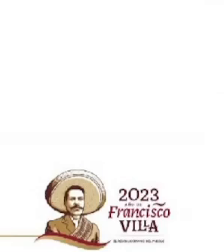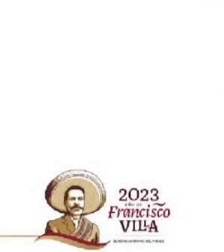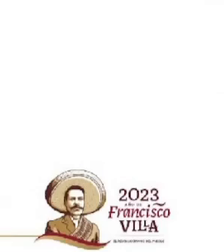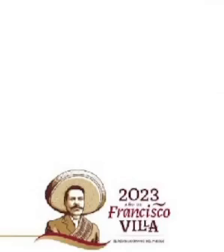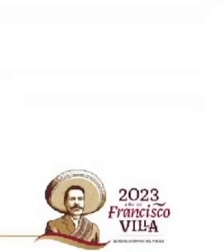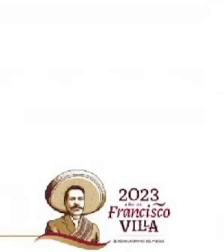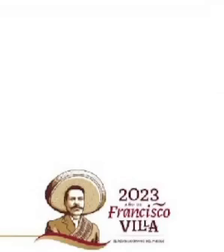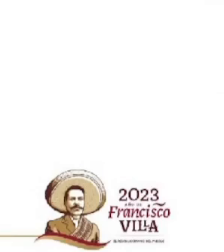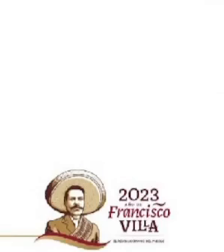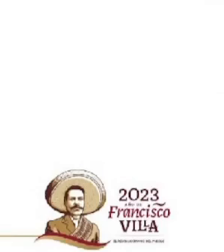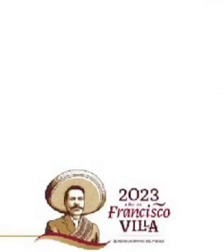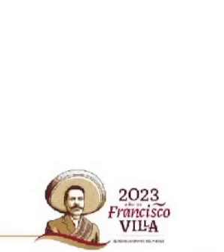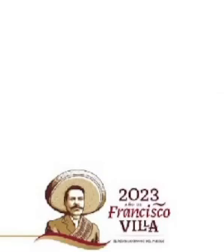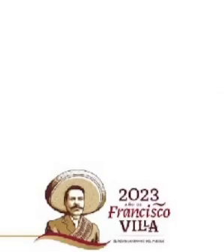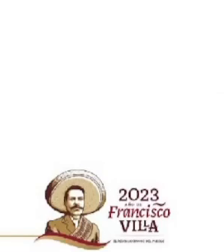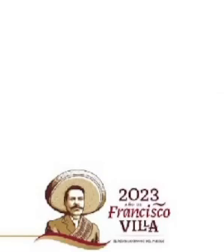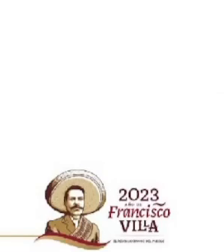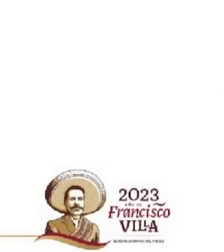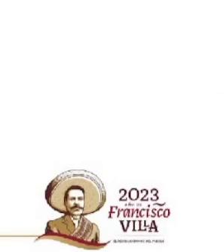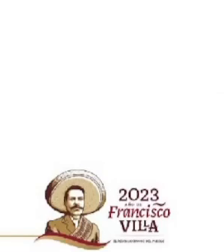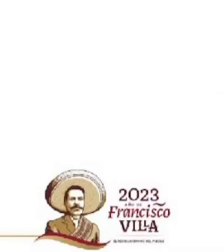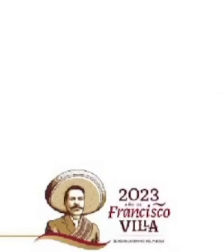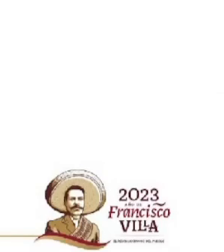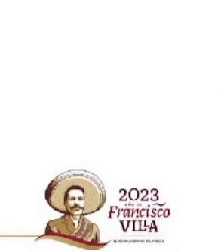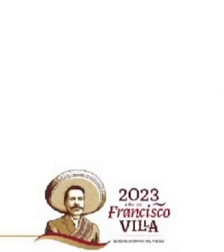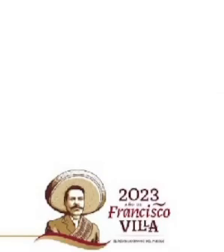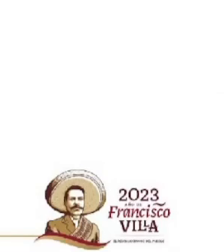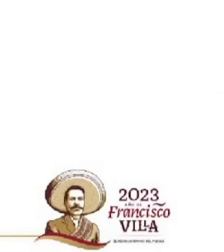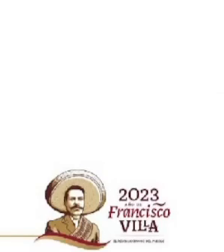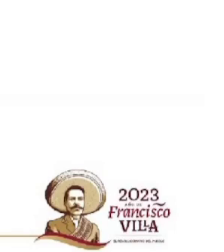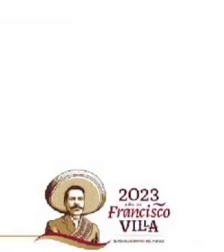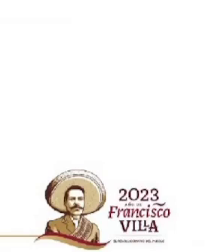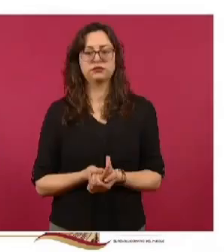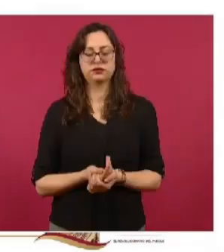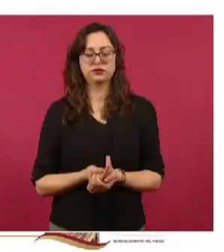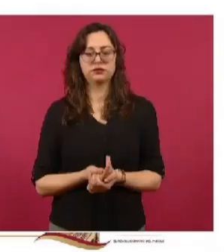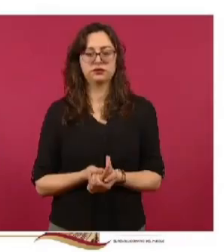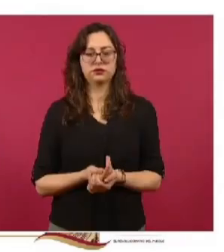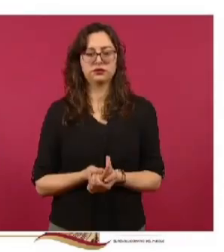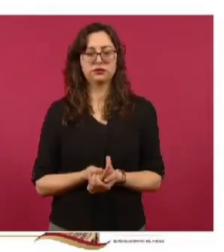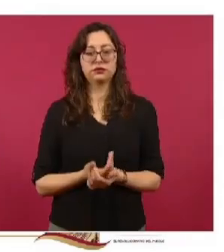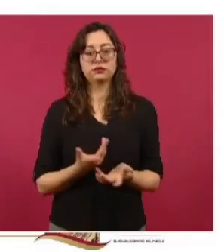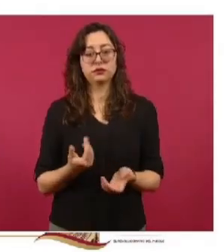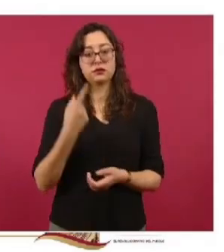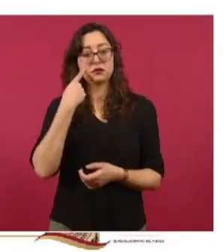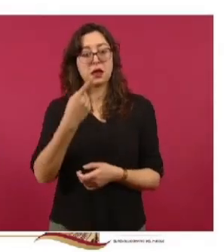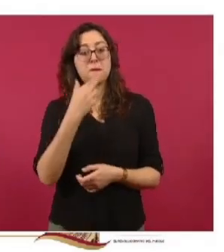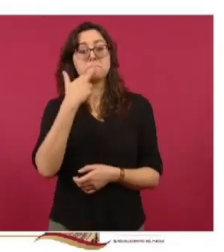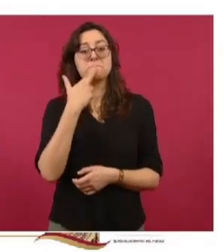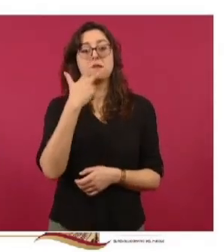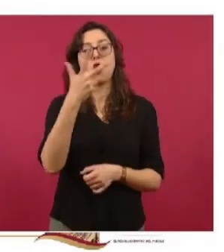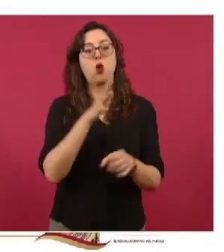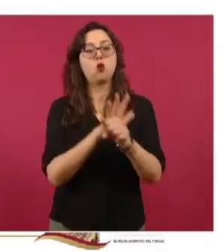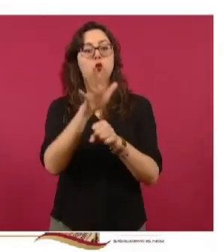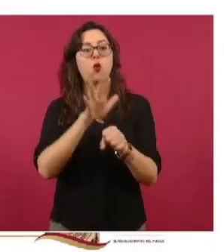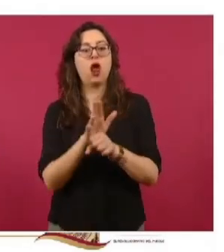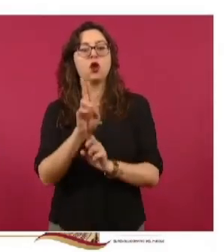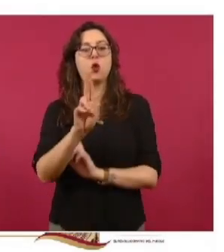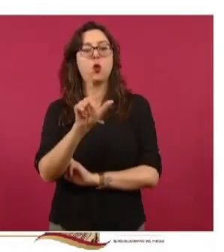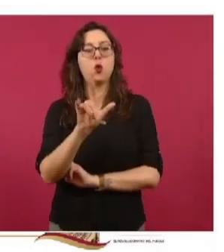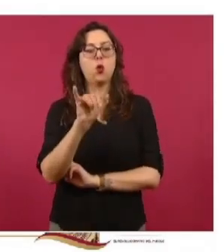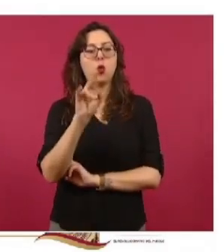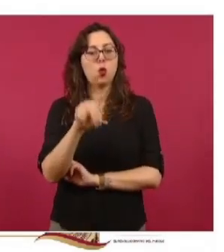opción fue U-Link, que nos dio por 350 dólares 6.289 pesos con